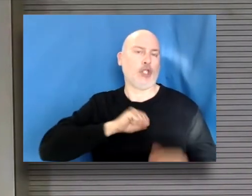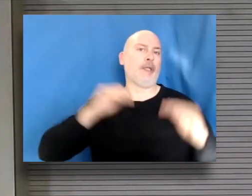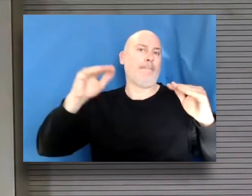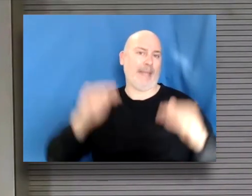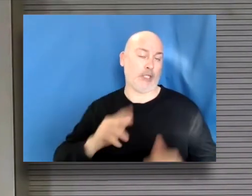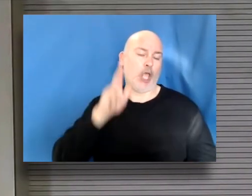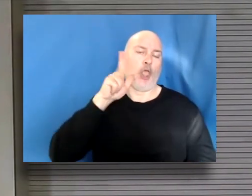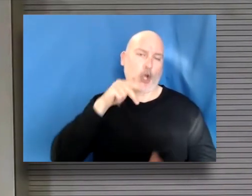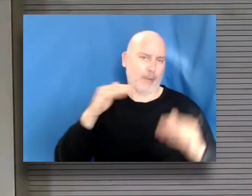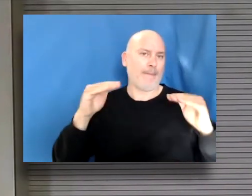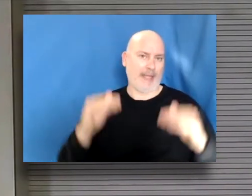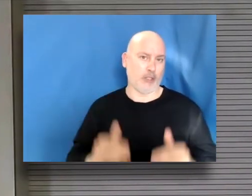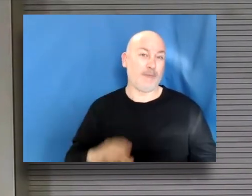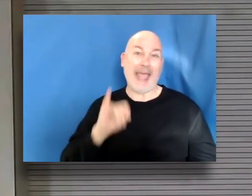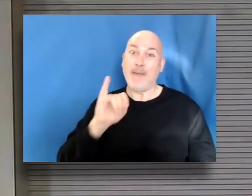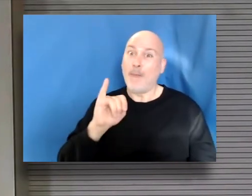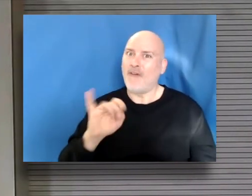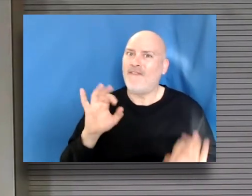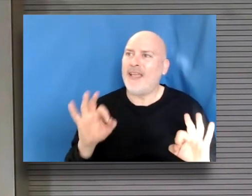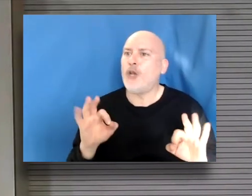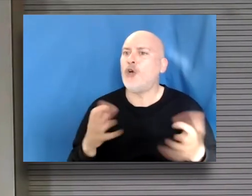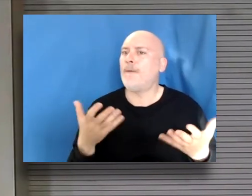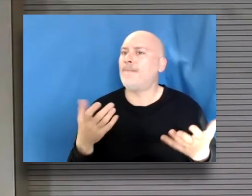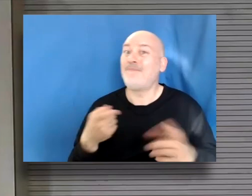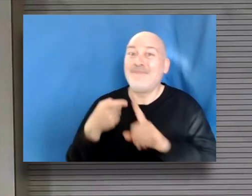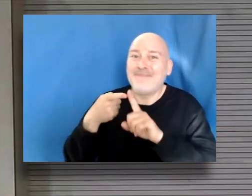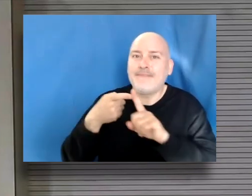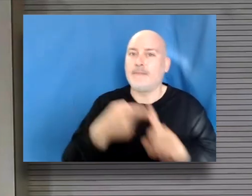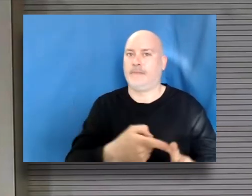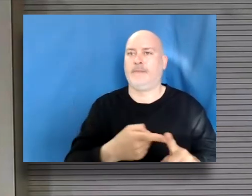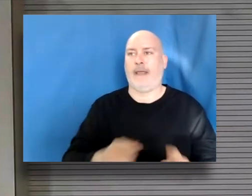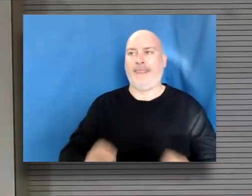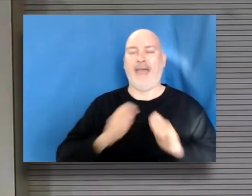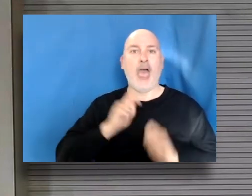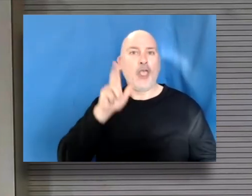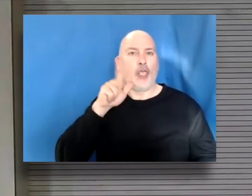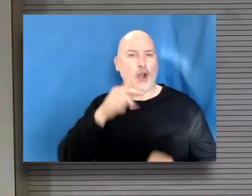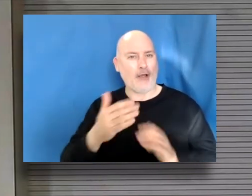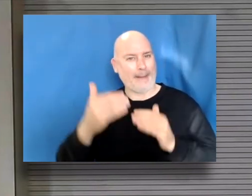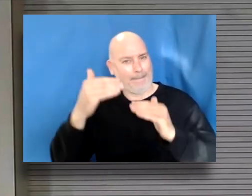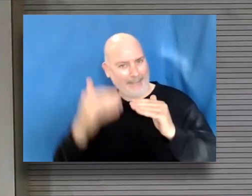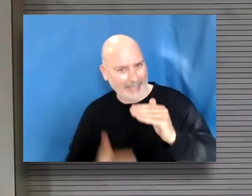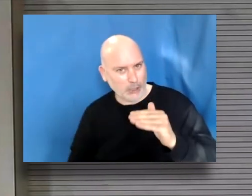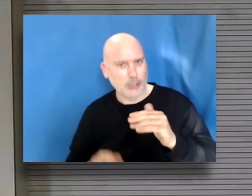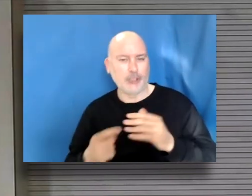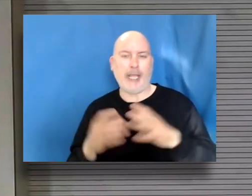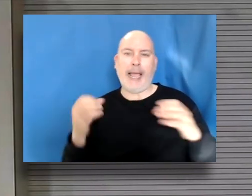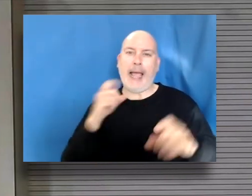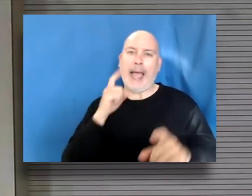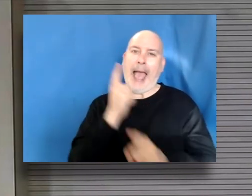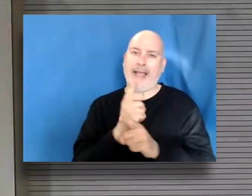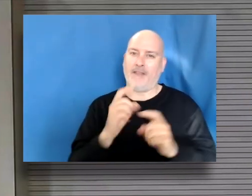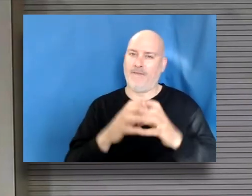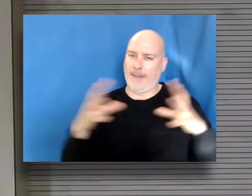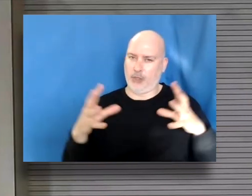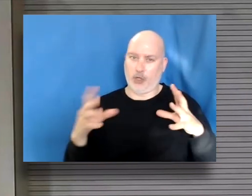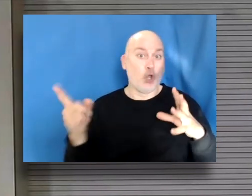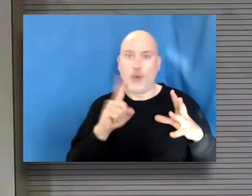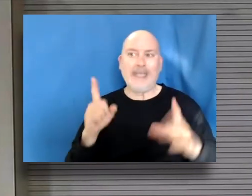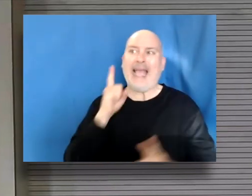dolor. Pero el ibuprofeno como analgésico y antiinflamatorio, no como medicamento antitos. No sé